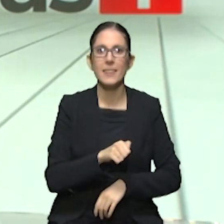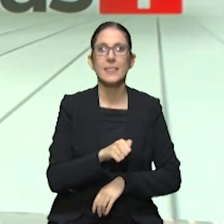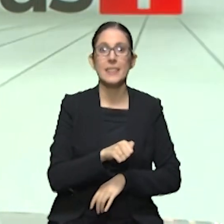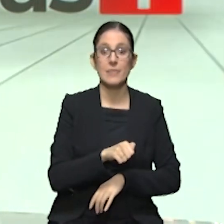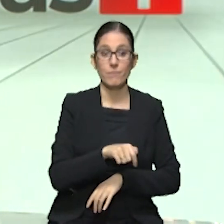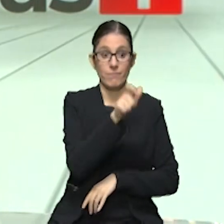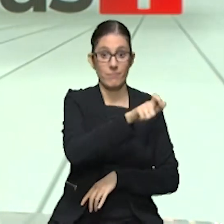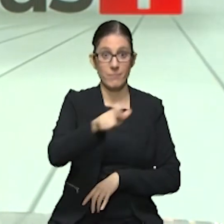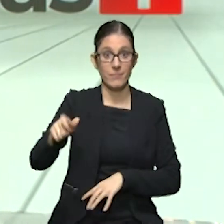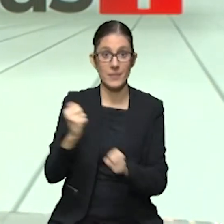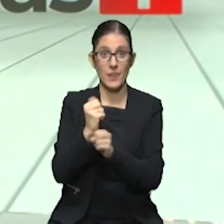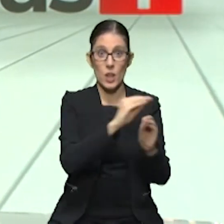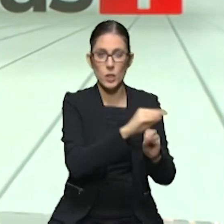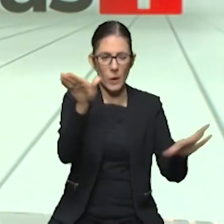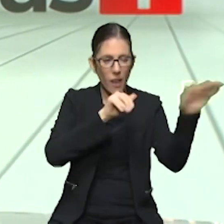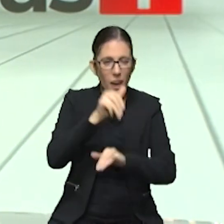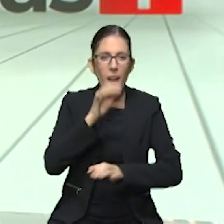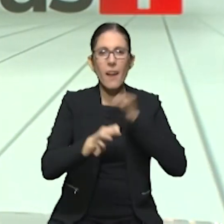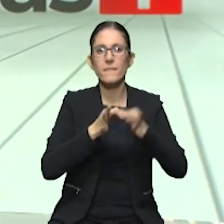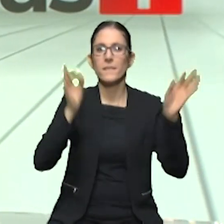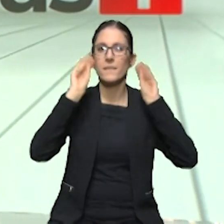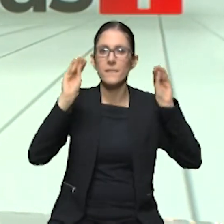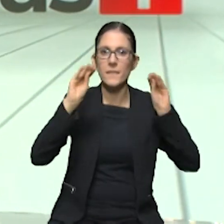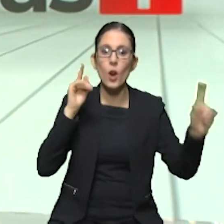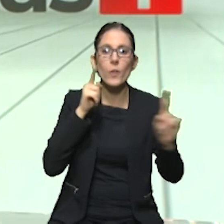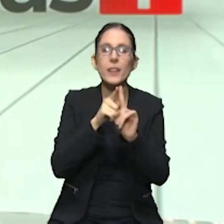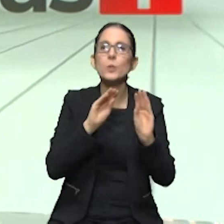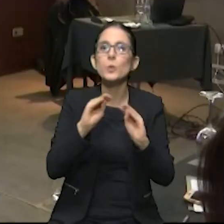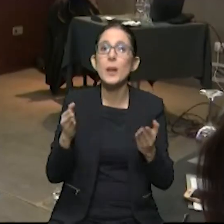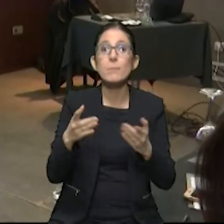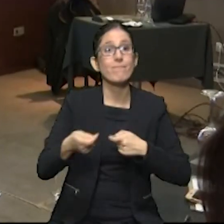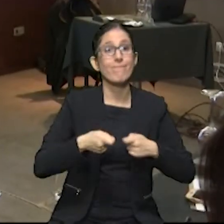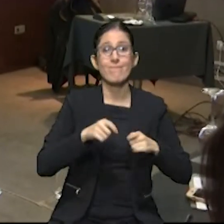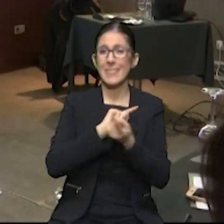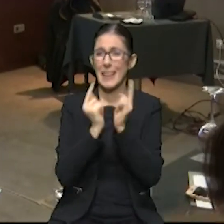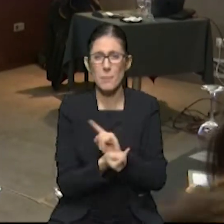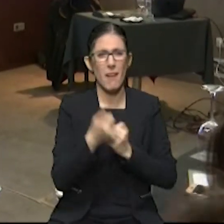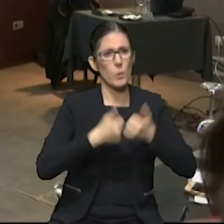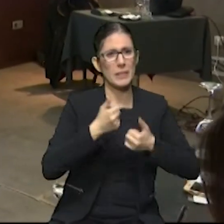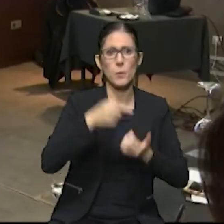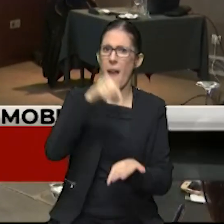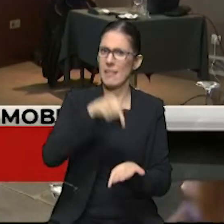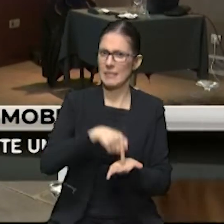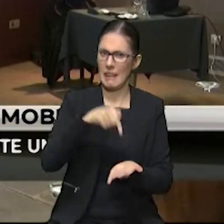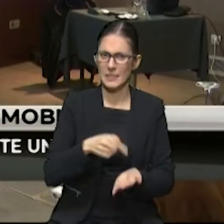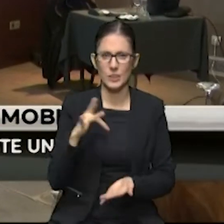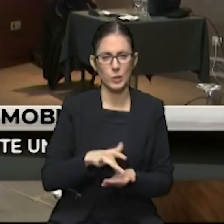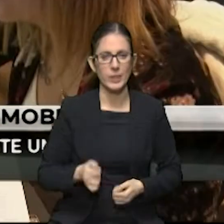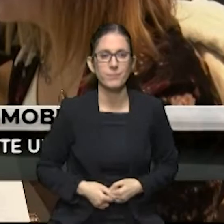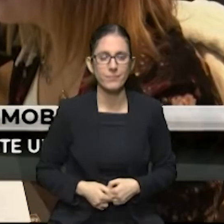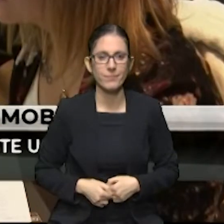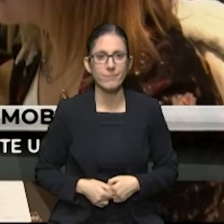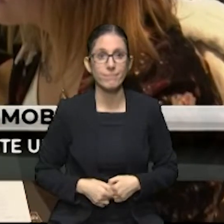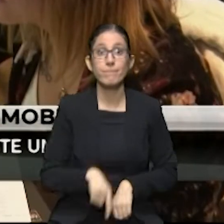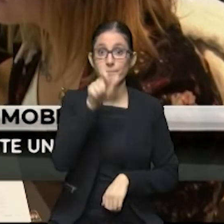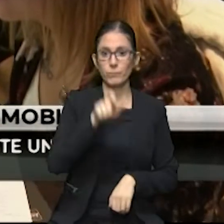agentes asociados en un ciclo formativo en el que afrontan un mercado, dicen, cambiante, competitivo y exigente. El reconocido analista y